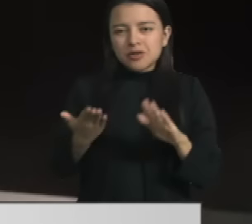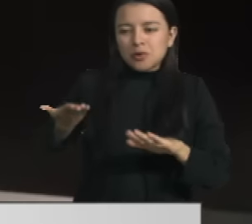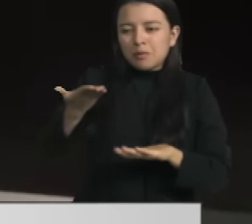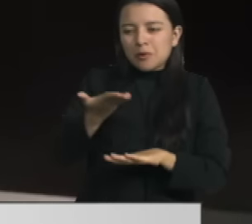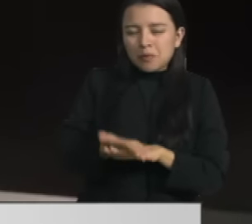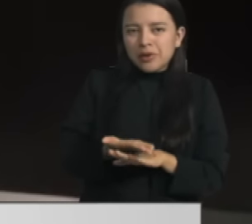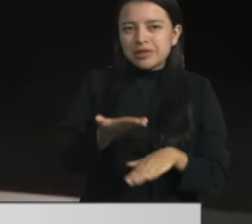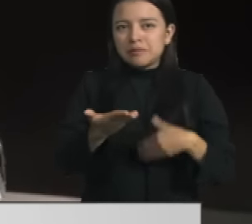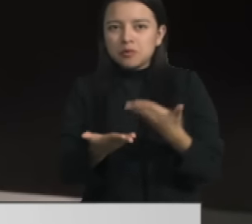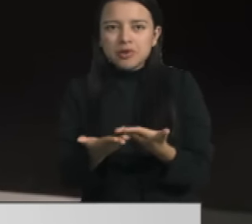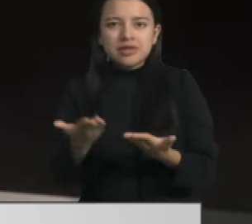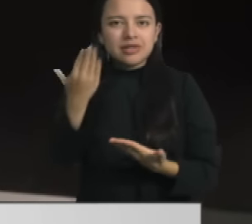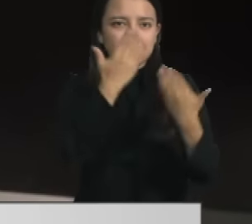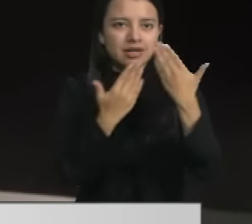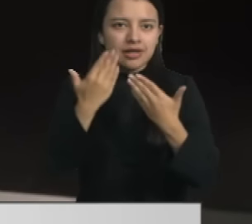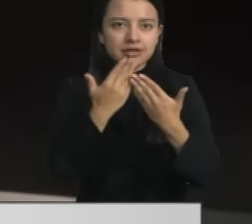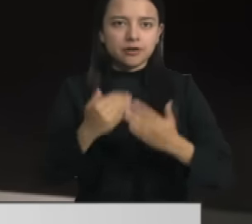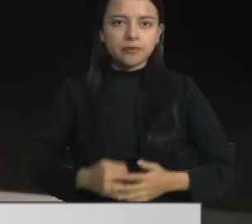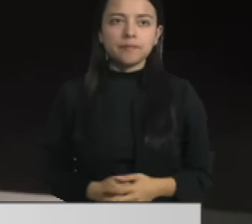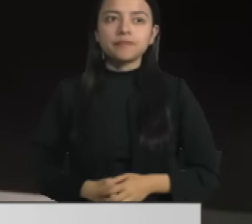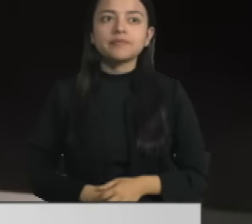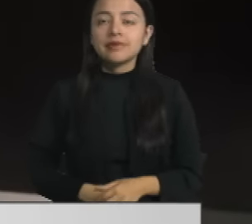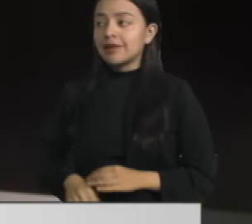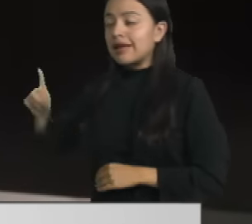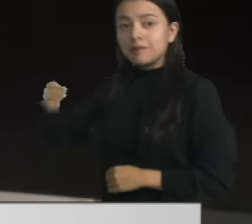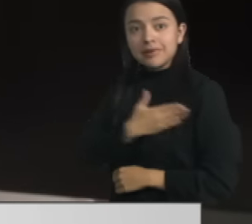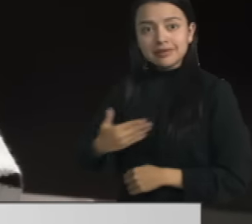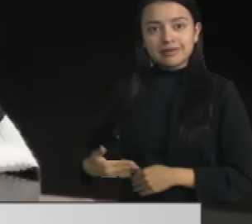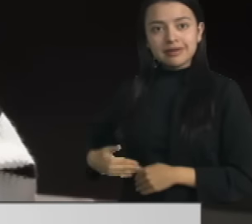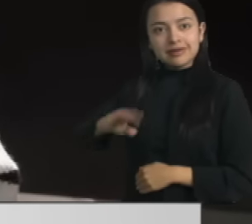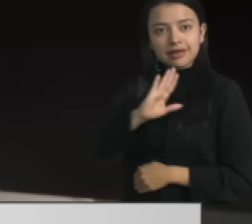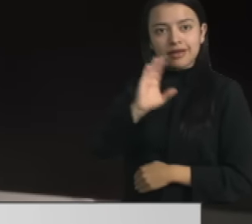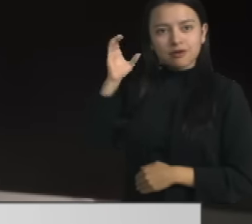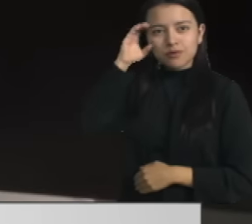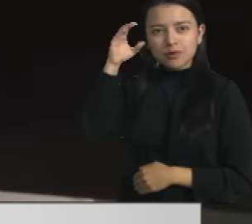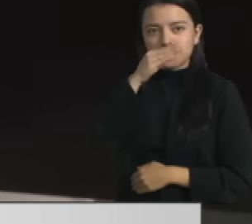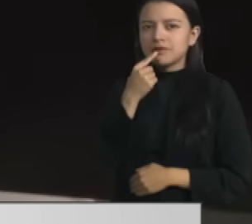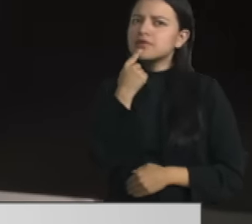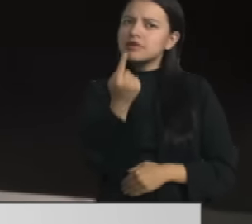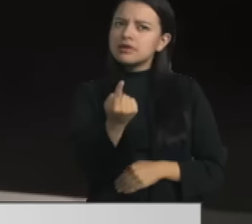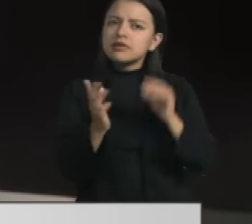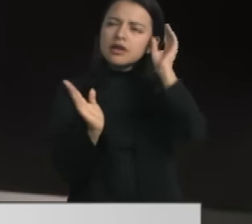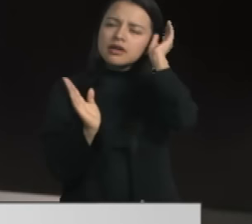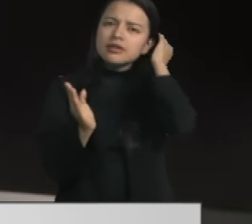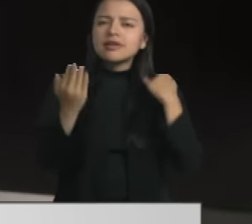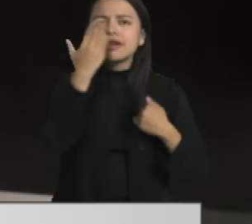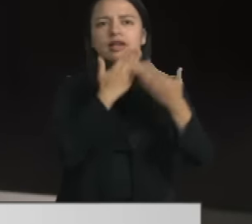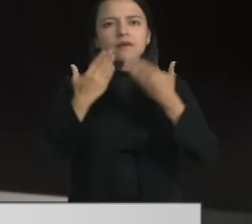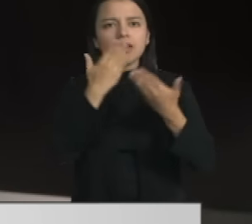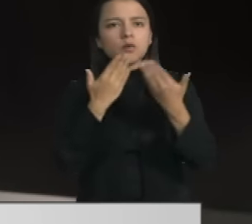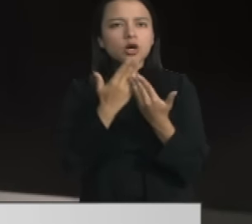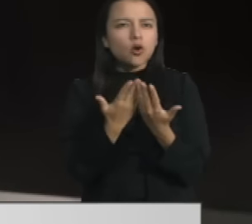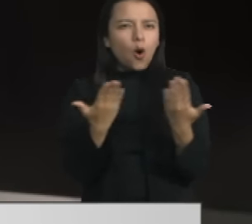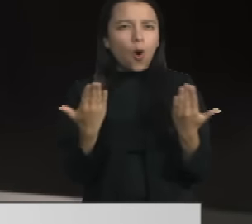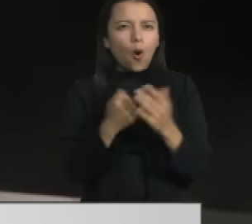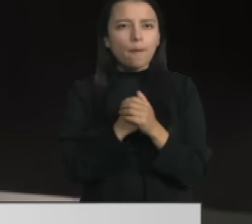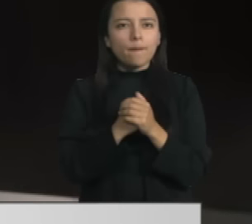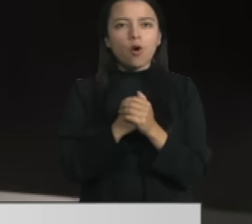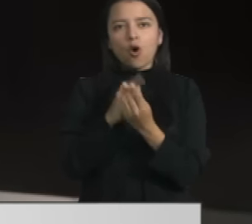no hay acuerdo sobre eso. También dijo el presidente de la República en alguna ocasión que se evalúa una compensación o